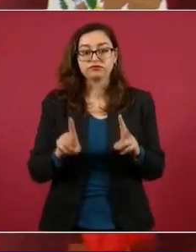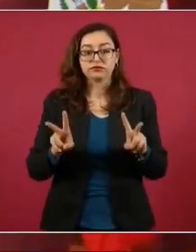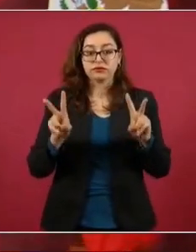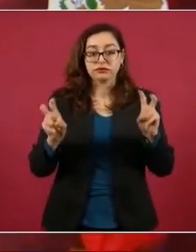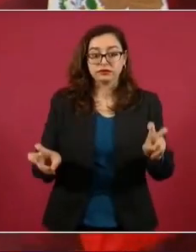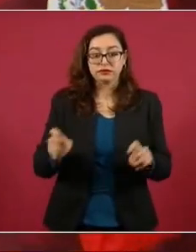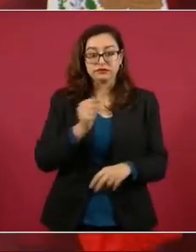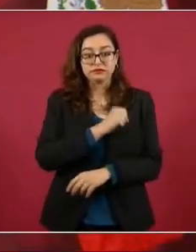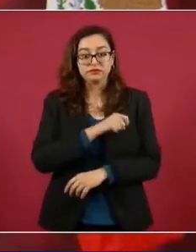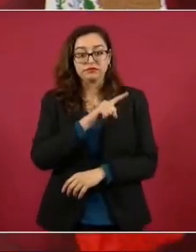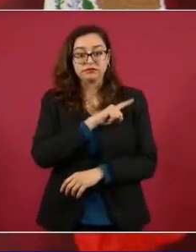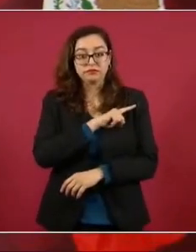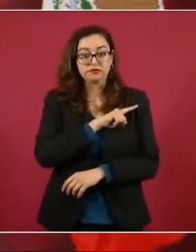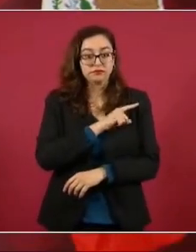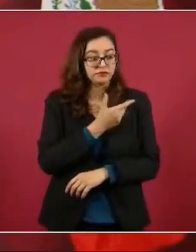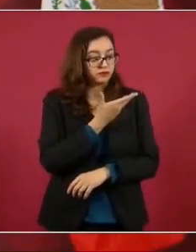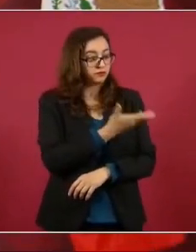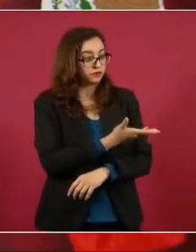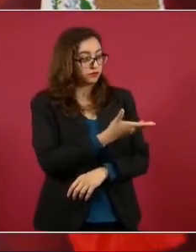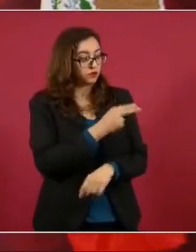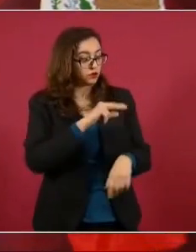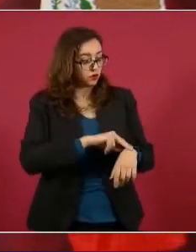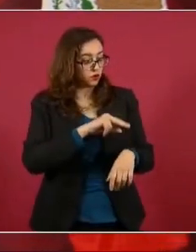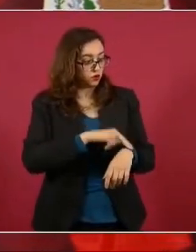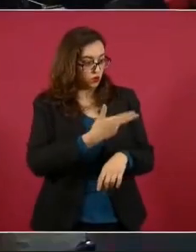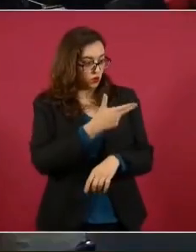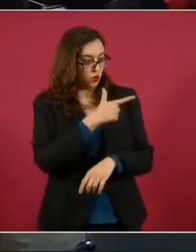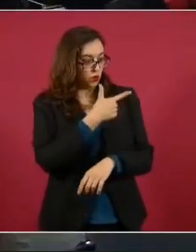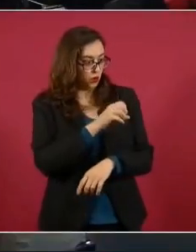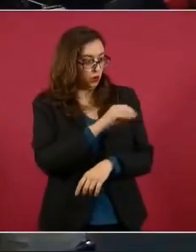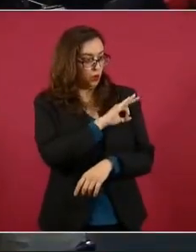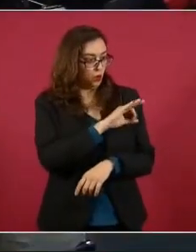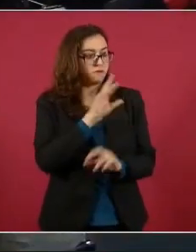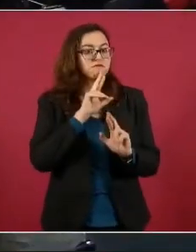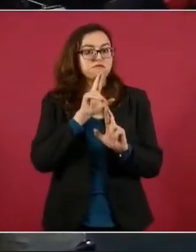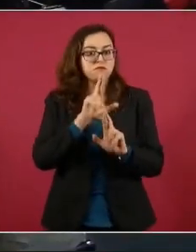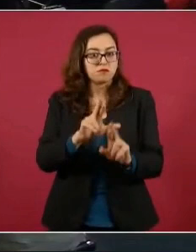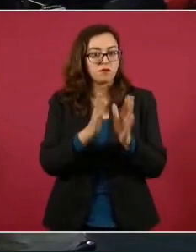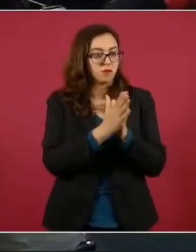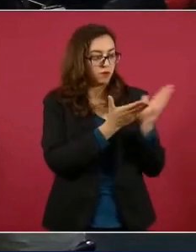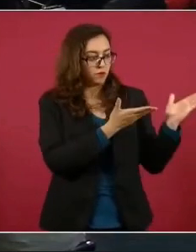Ahí sí me gustaría que contestara el doctor Hugo sobre eso.